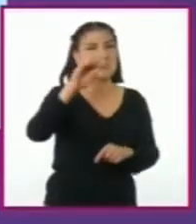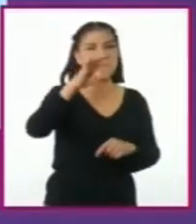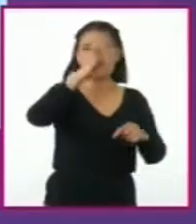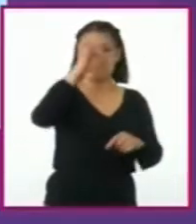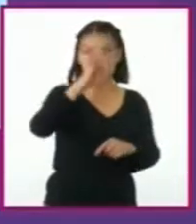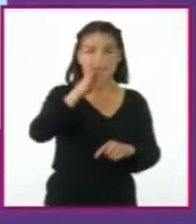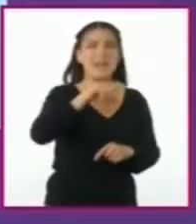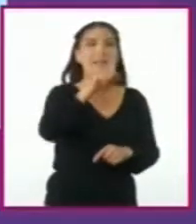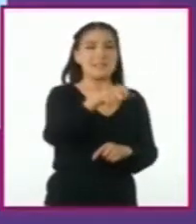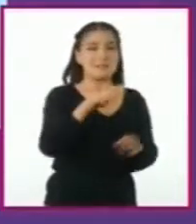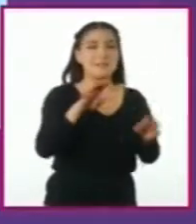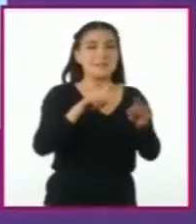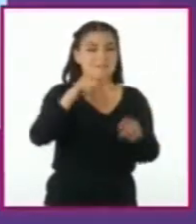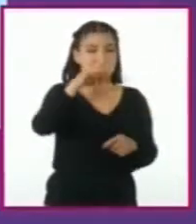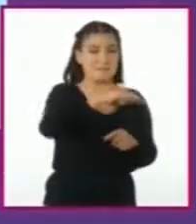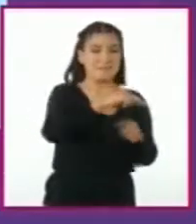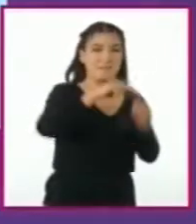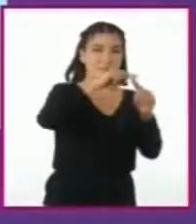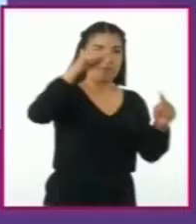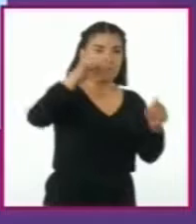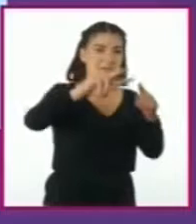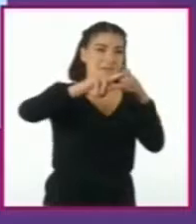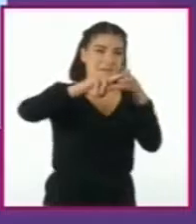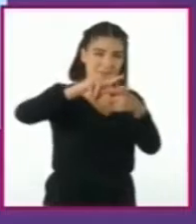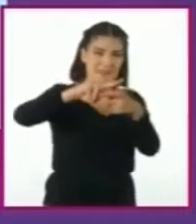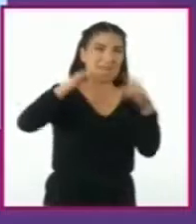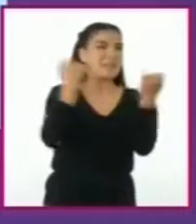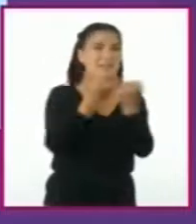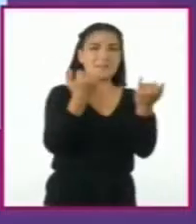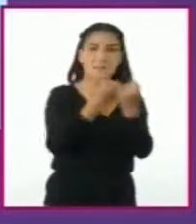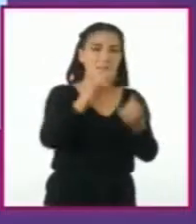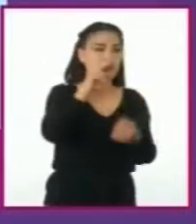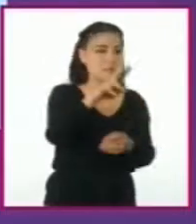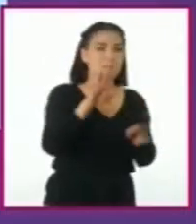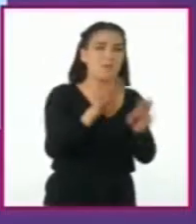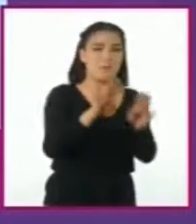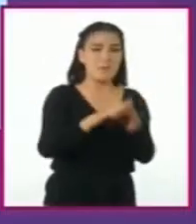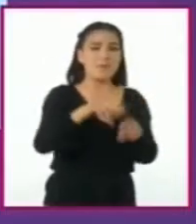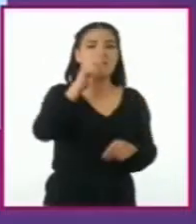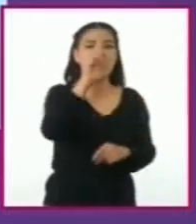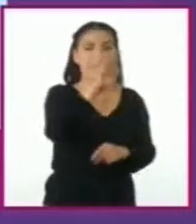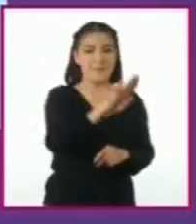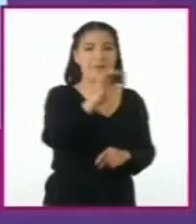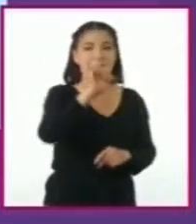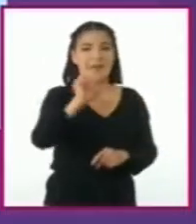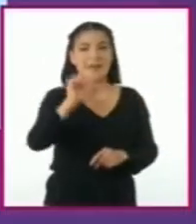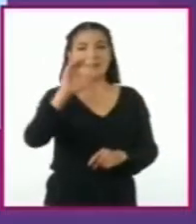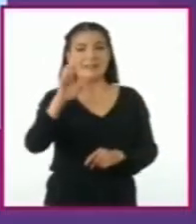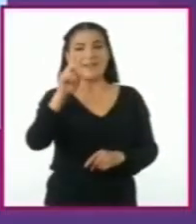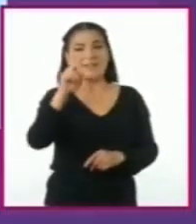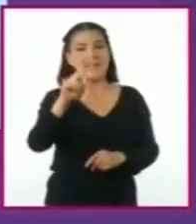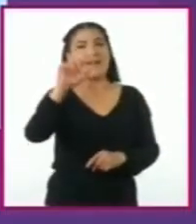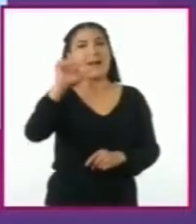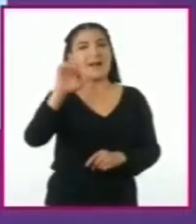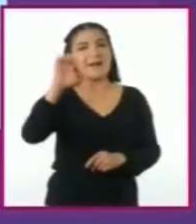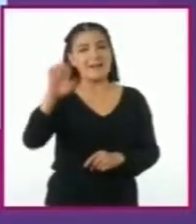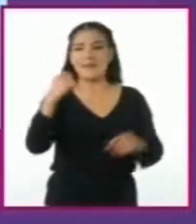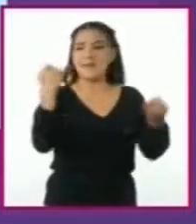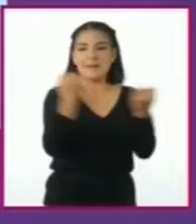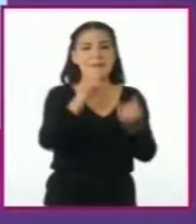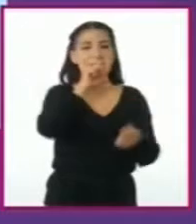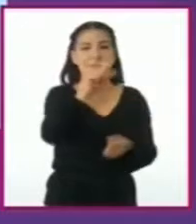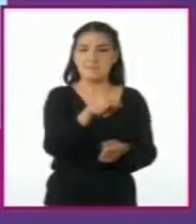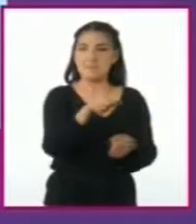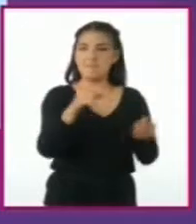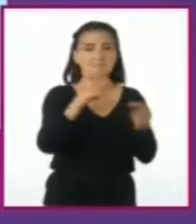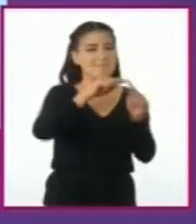ángulo BAC es igual al ángulo DAE en ambos triángulos por